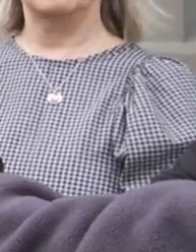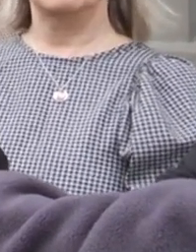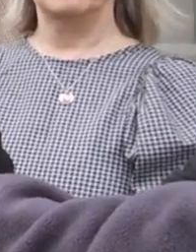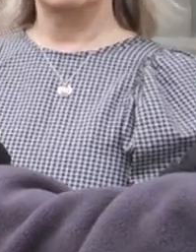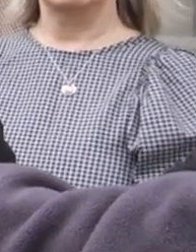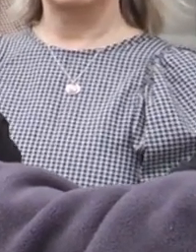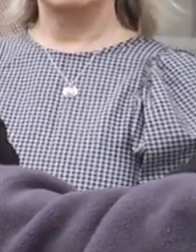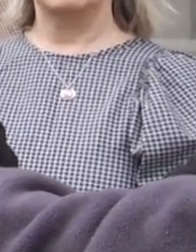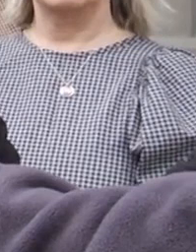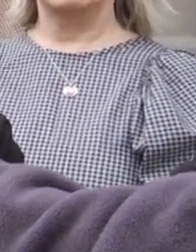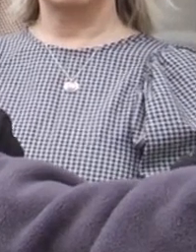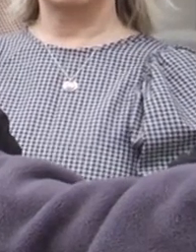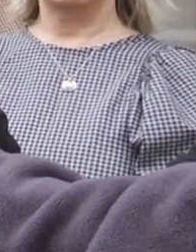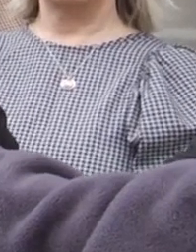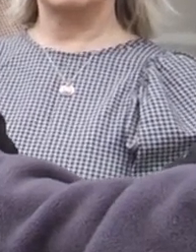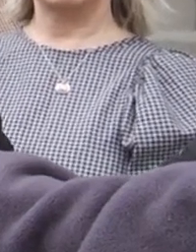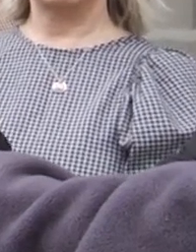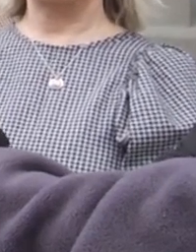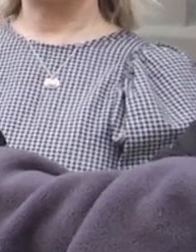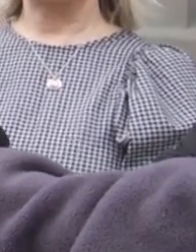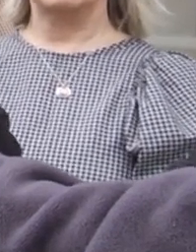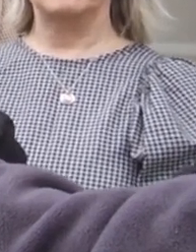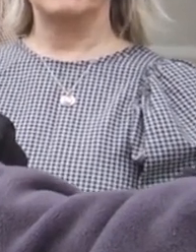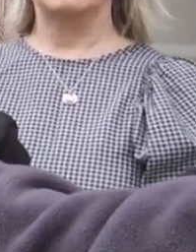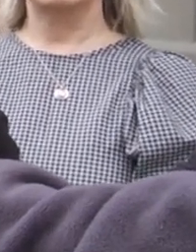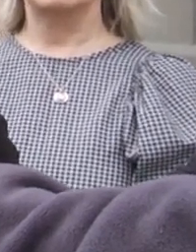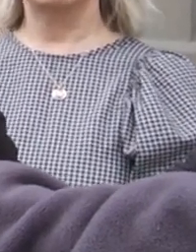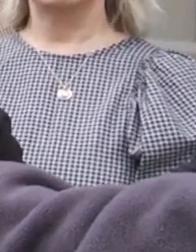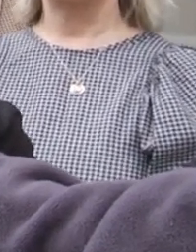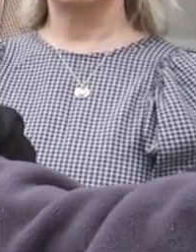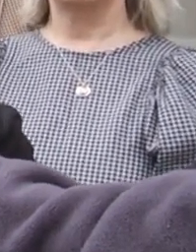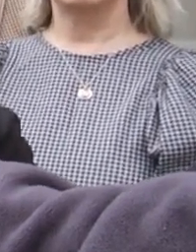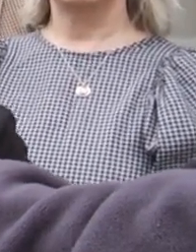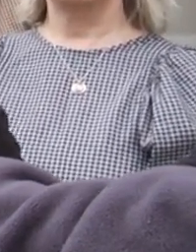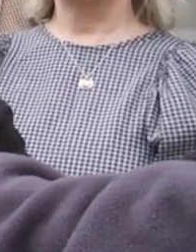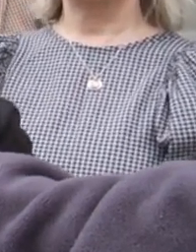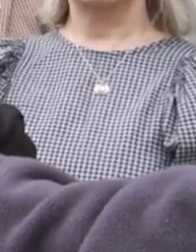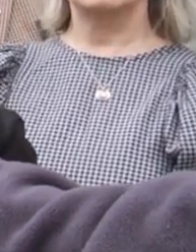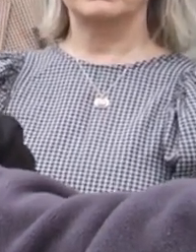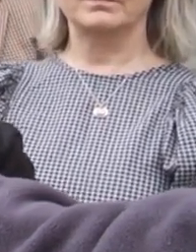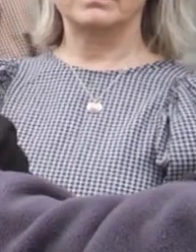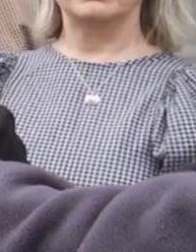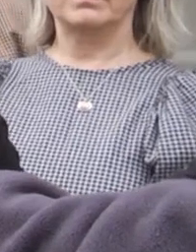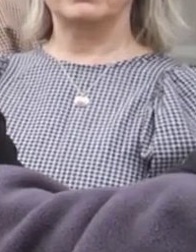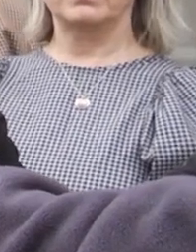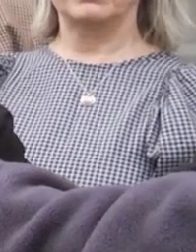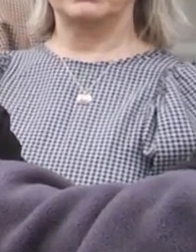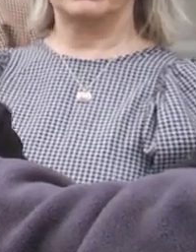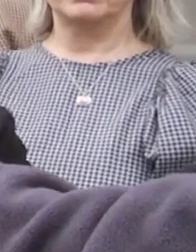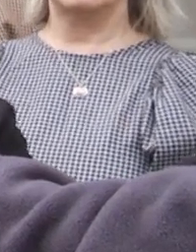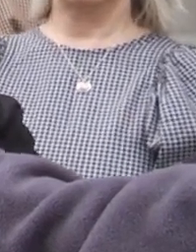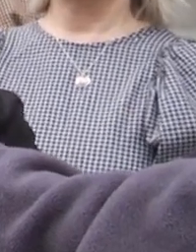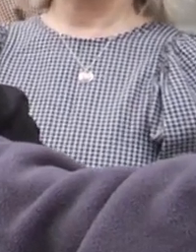propietario, le pertenece a todas las universidades chilenas, públicas, privadas. Le pertenece a la Academia de Ciencia, al